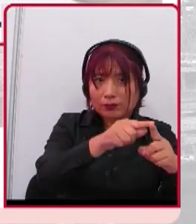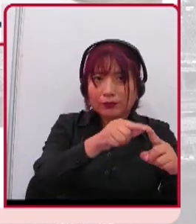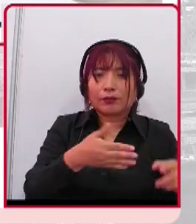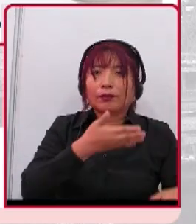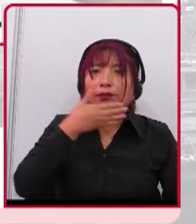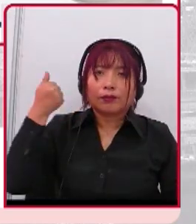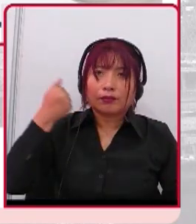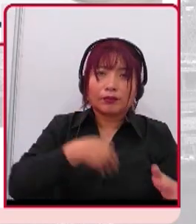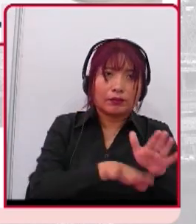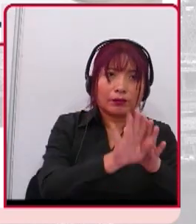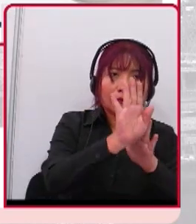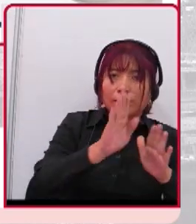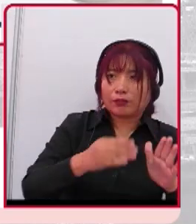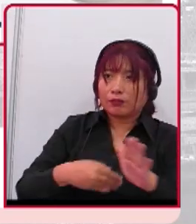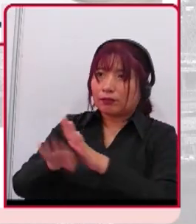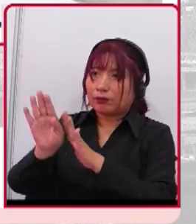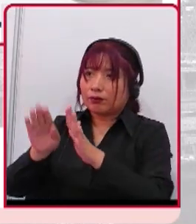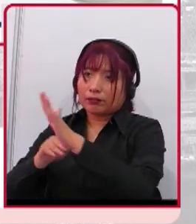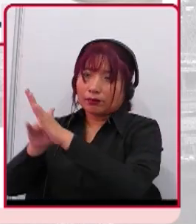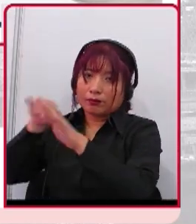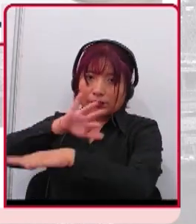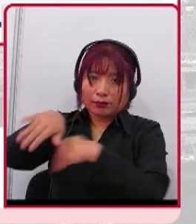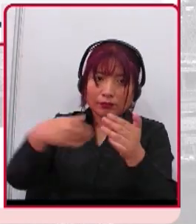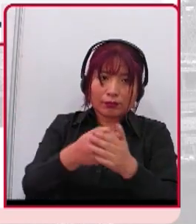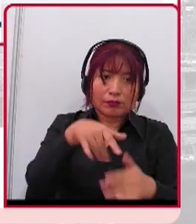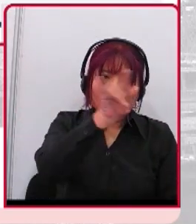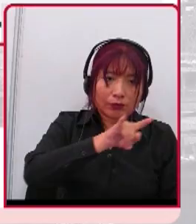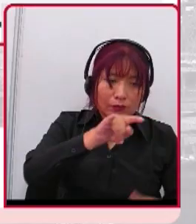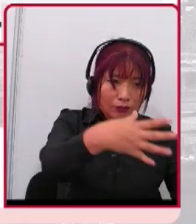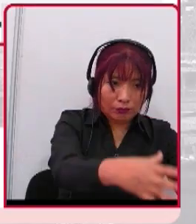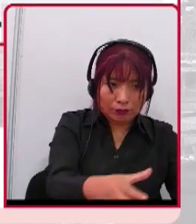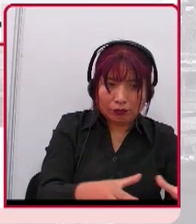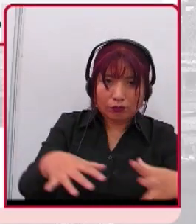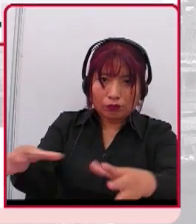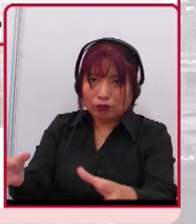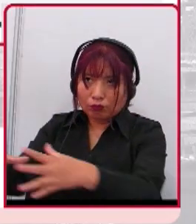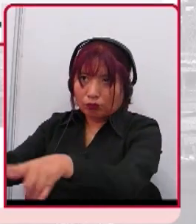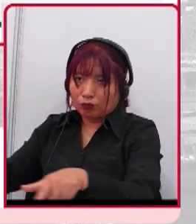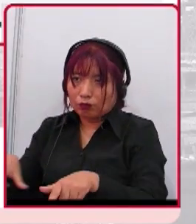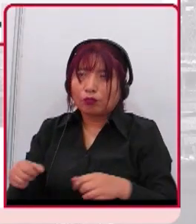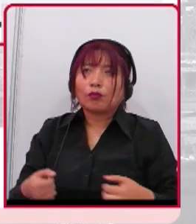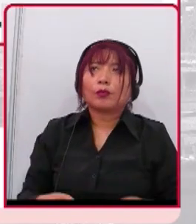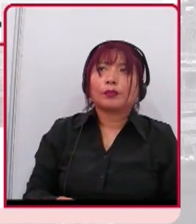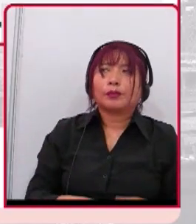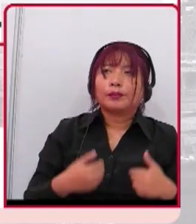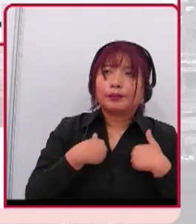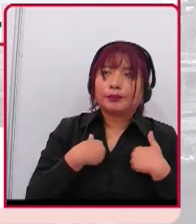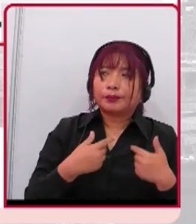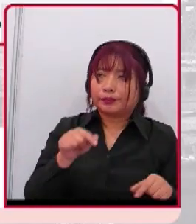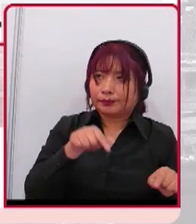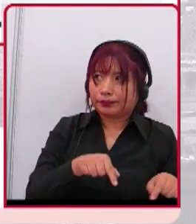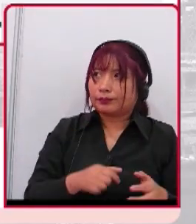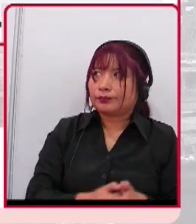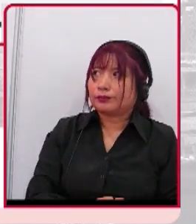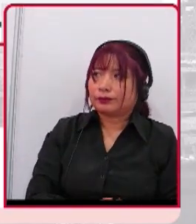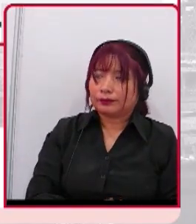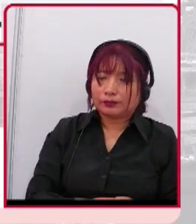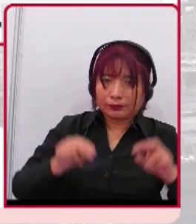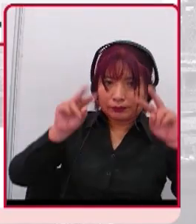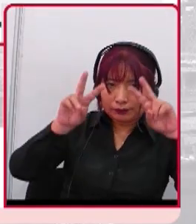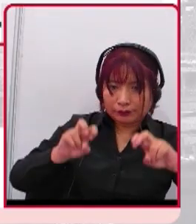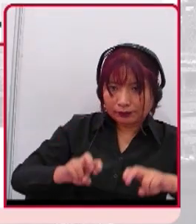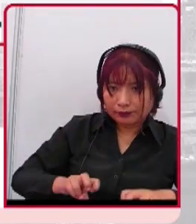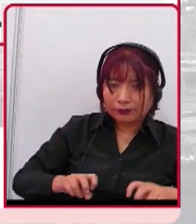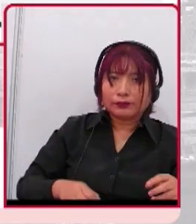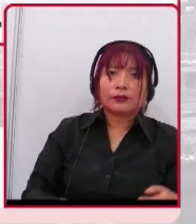de cada uno de sus activos que tiene. Entonces, un poco para dar una revisión a lo que